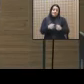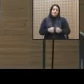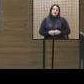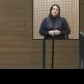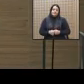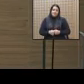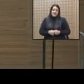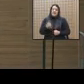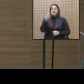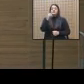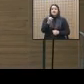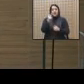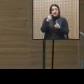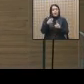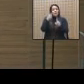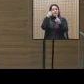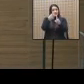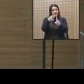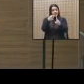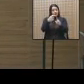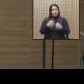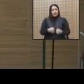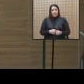Si el objetivo es